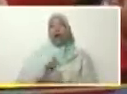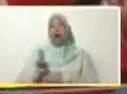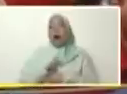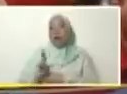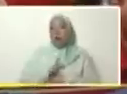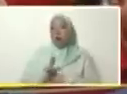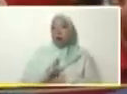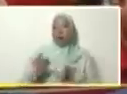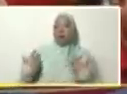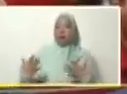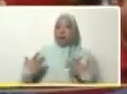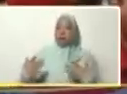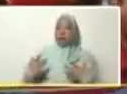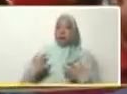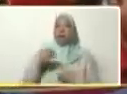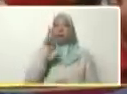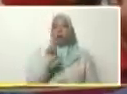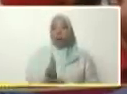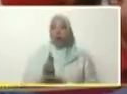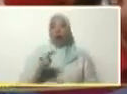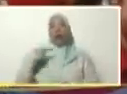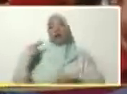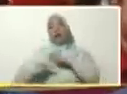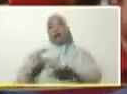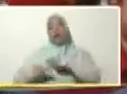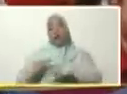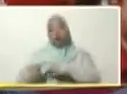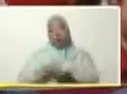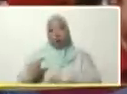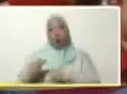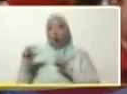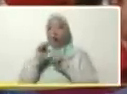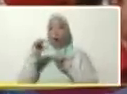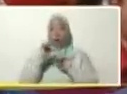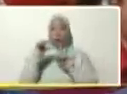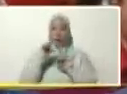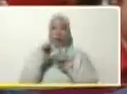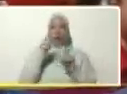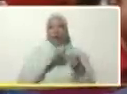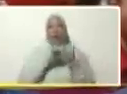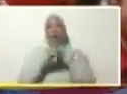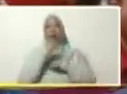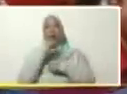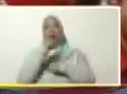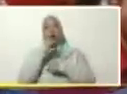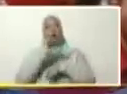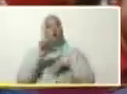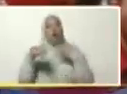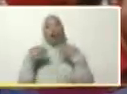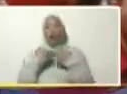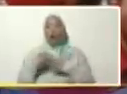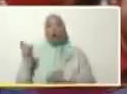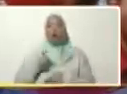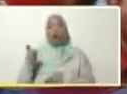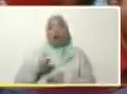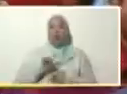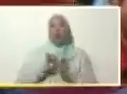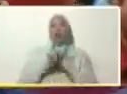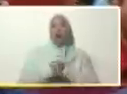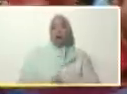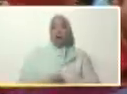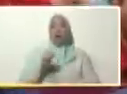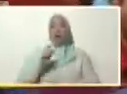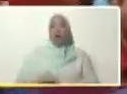marcha con la R de revolucionar todo, cambiando todo lo que debe ser cambiado. Y decimos, señor